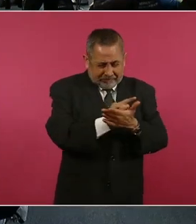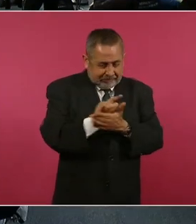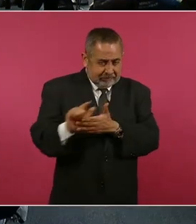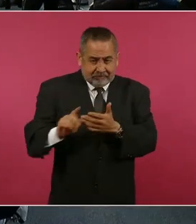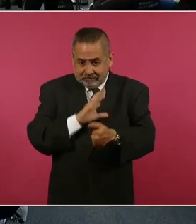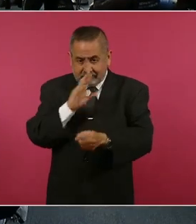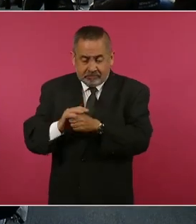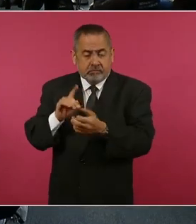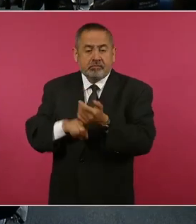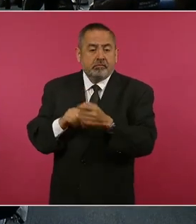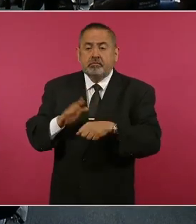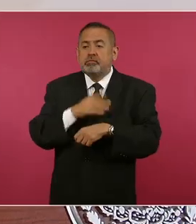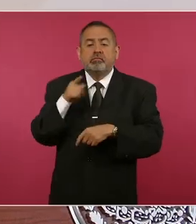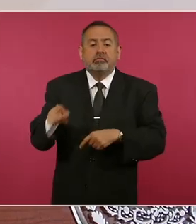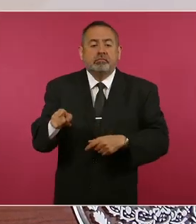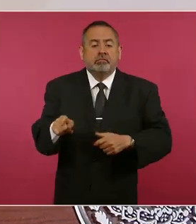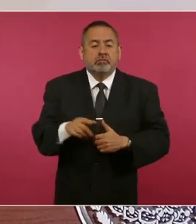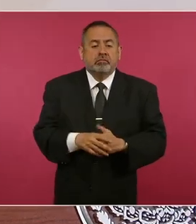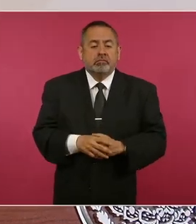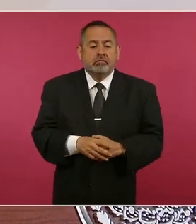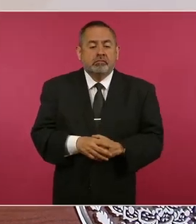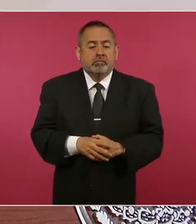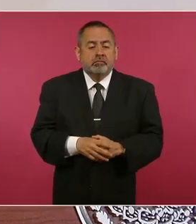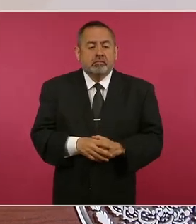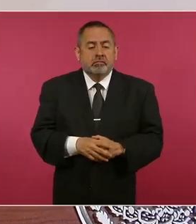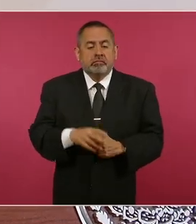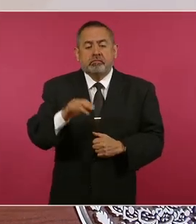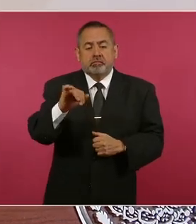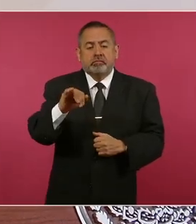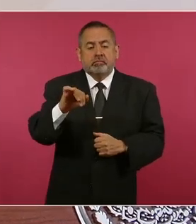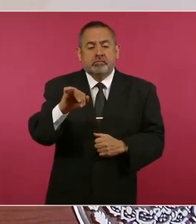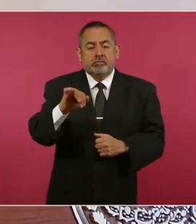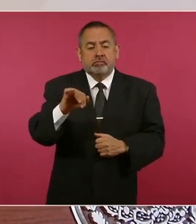porque si se